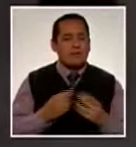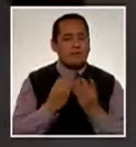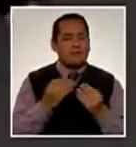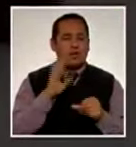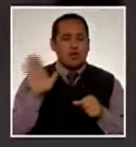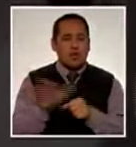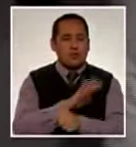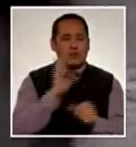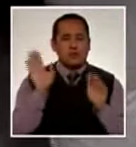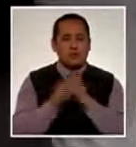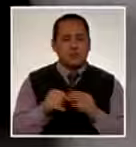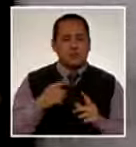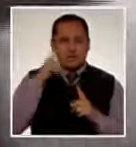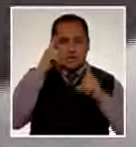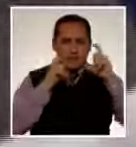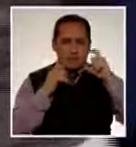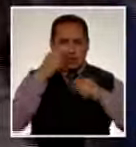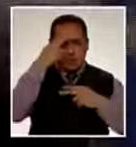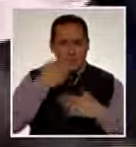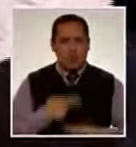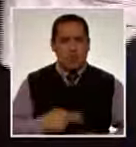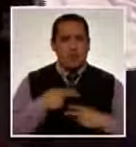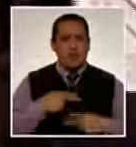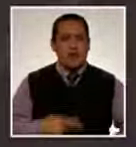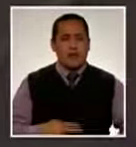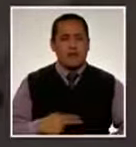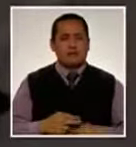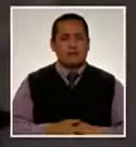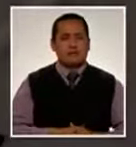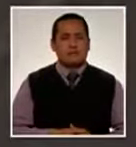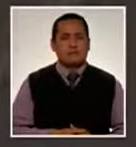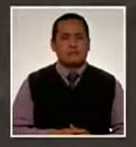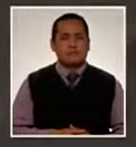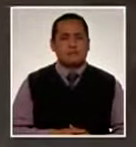lenguaje, bastando solo con la expresión humana.